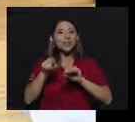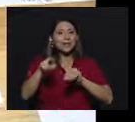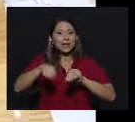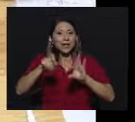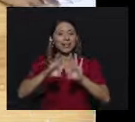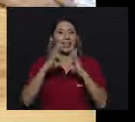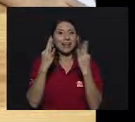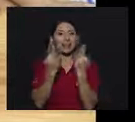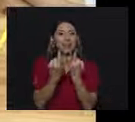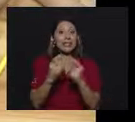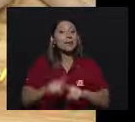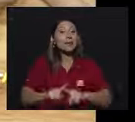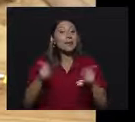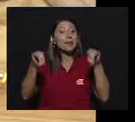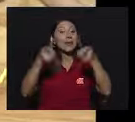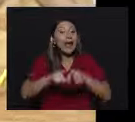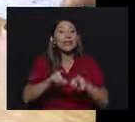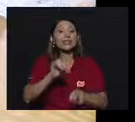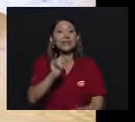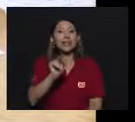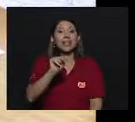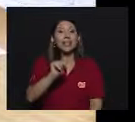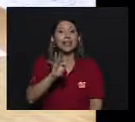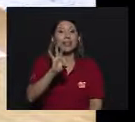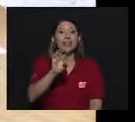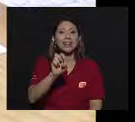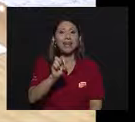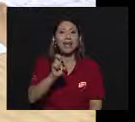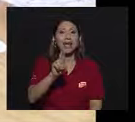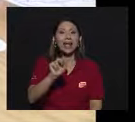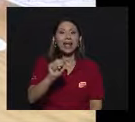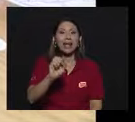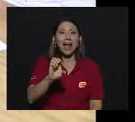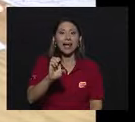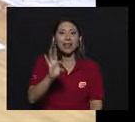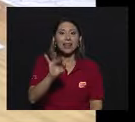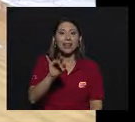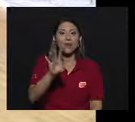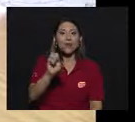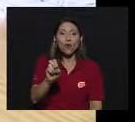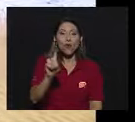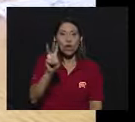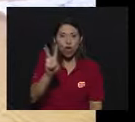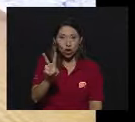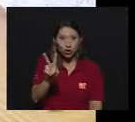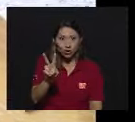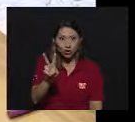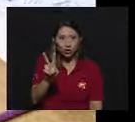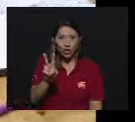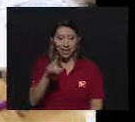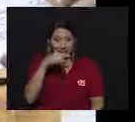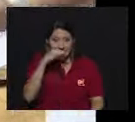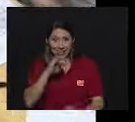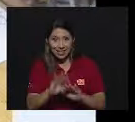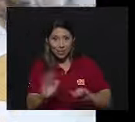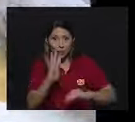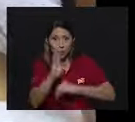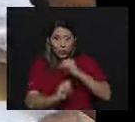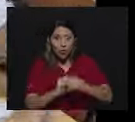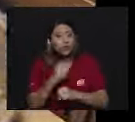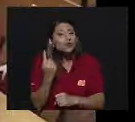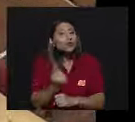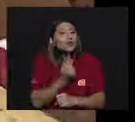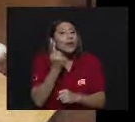en el caso de Interactivo 2, es una oferta que solo abarca 3 horas y media en la mañana